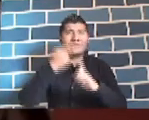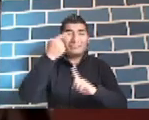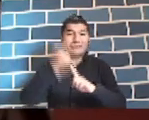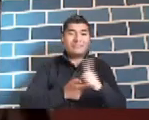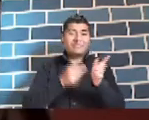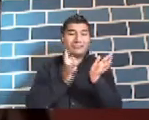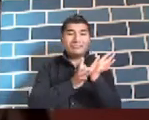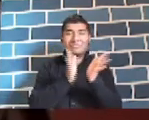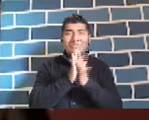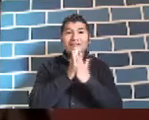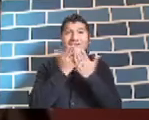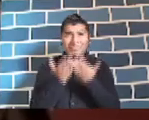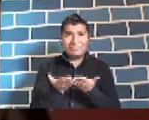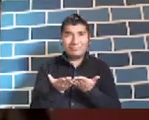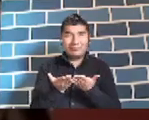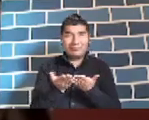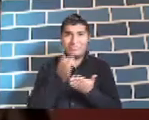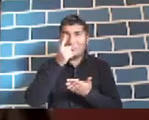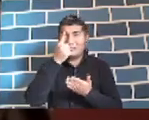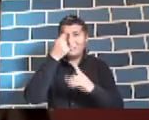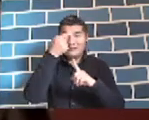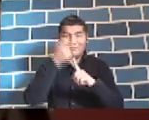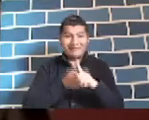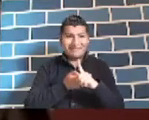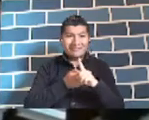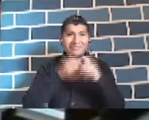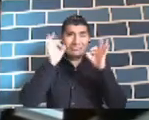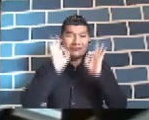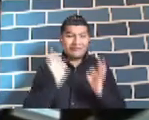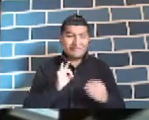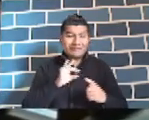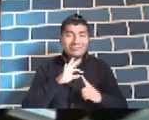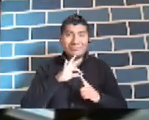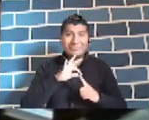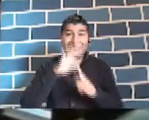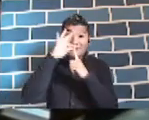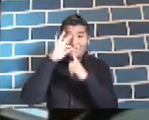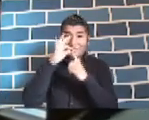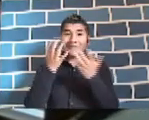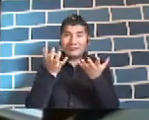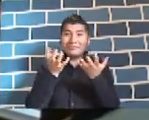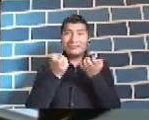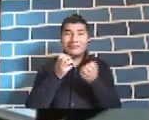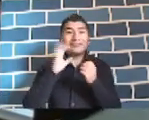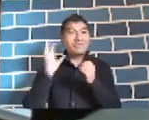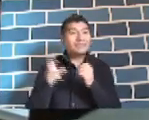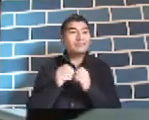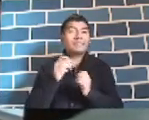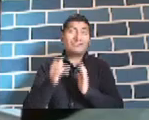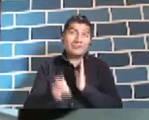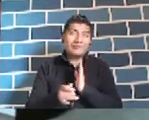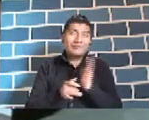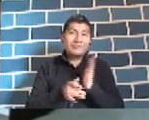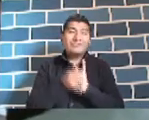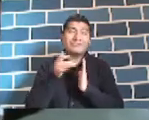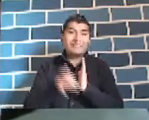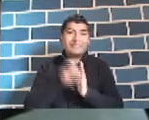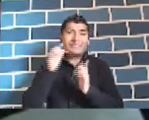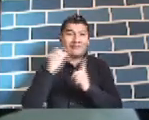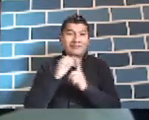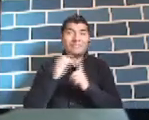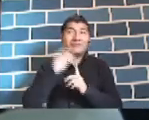la biblia un mes en el que de modo especial queremos ser más sensibles a la palabra de